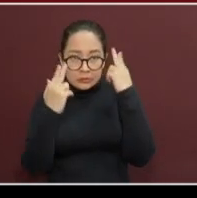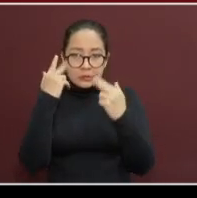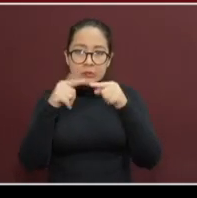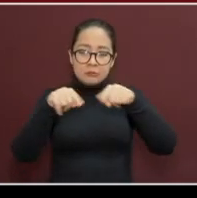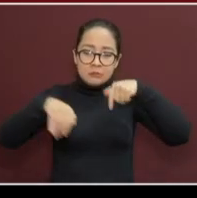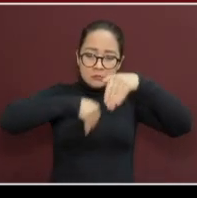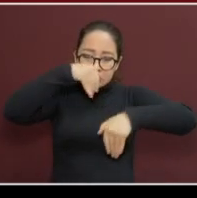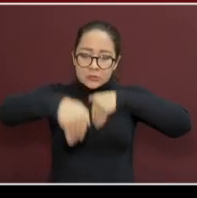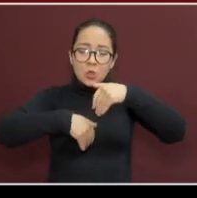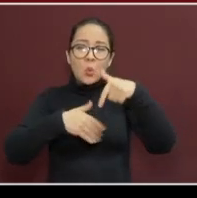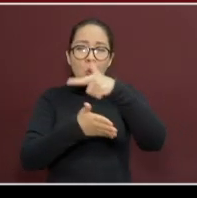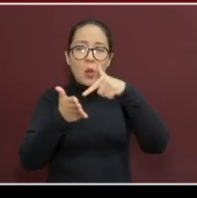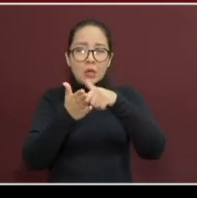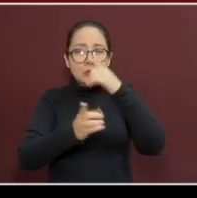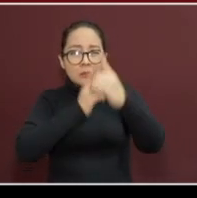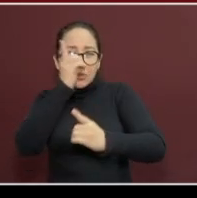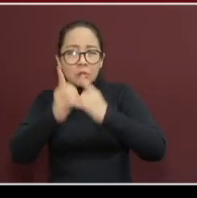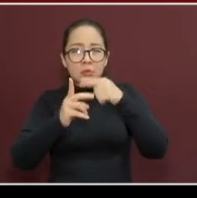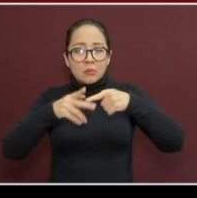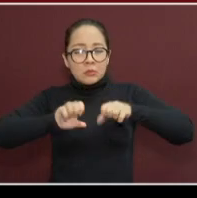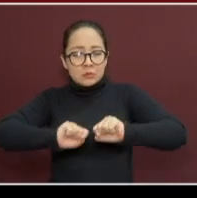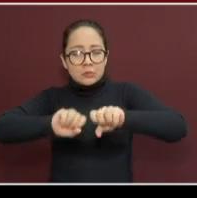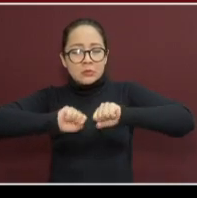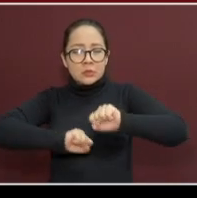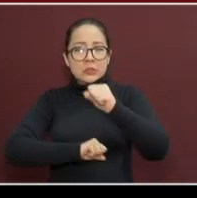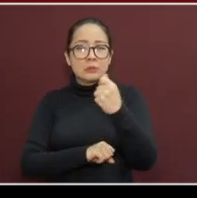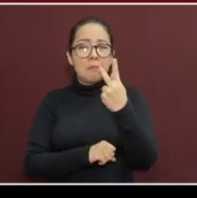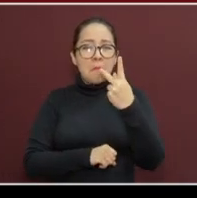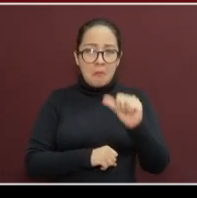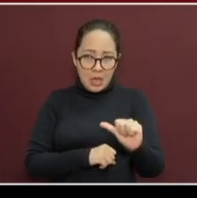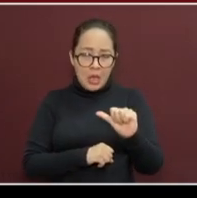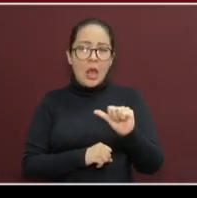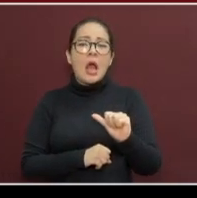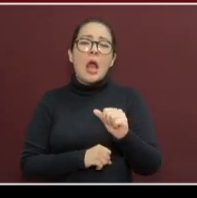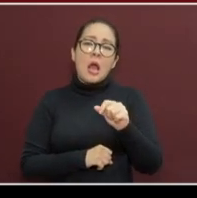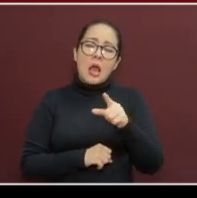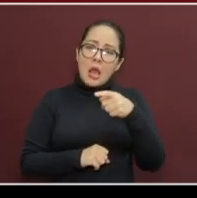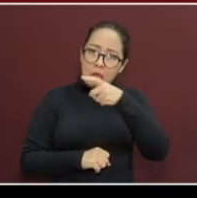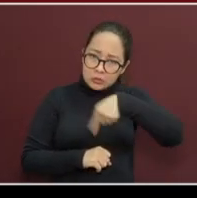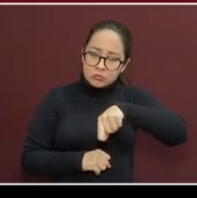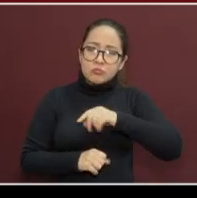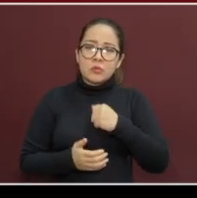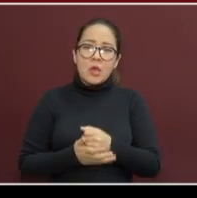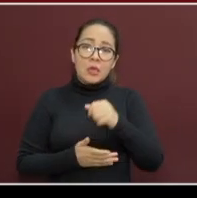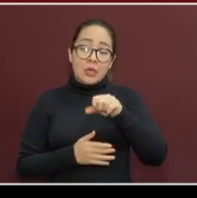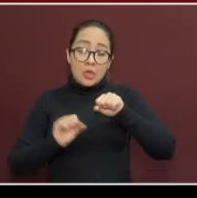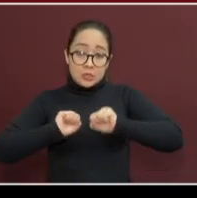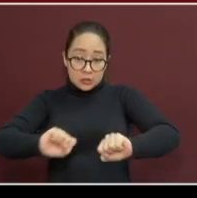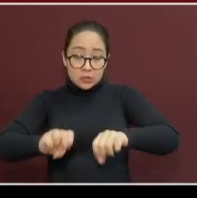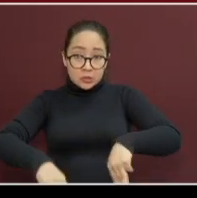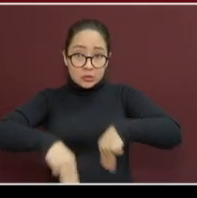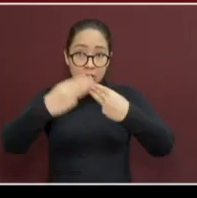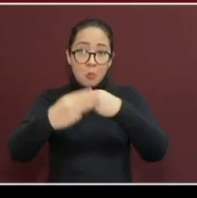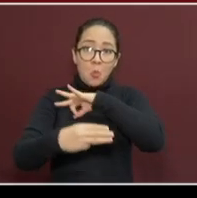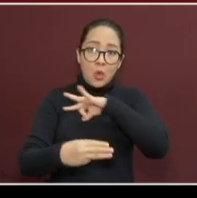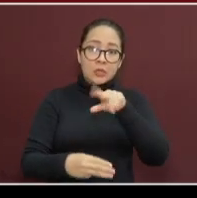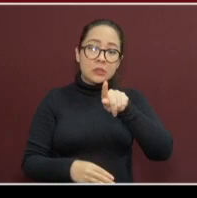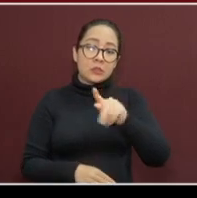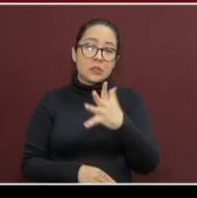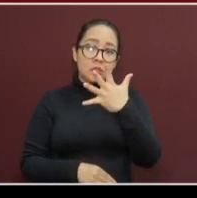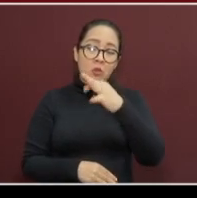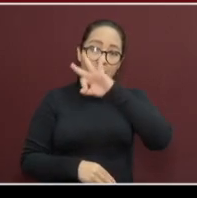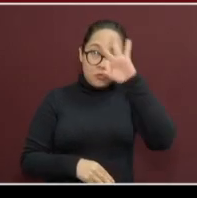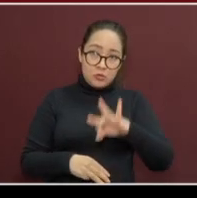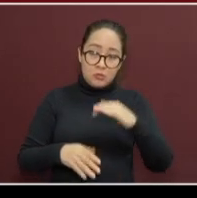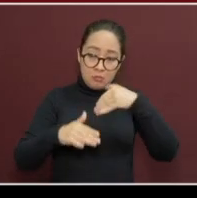centros deportivos centros de masaje los mercados y supermercados al 75 por ciento de su capacidad pero